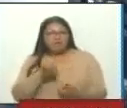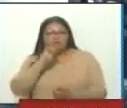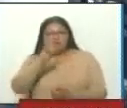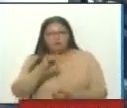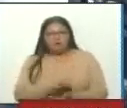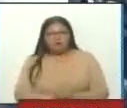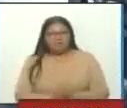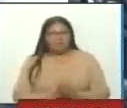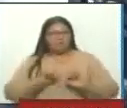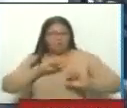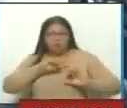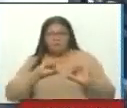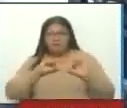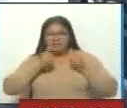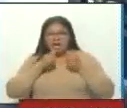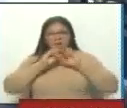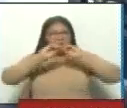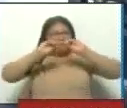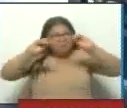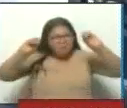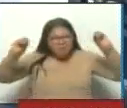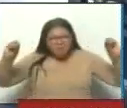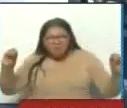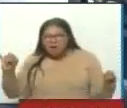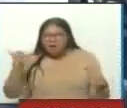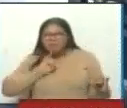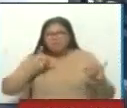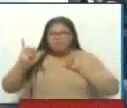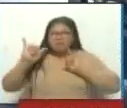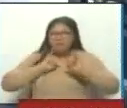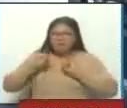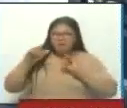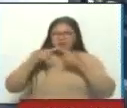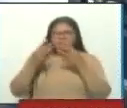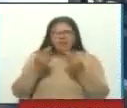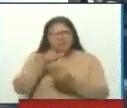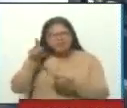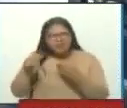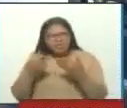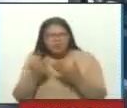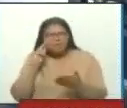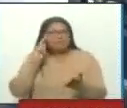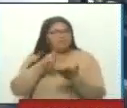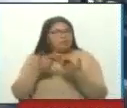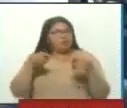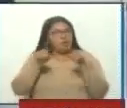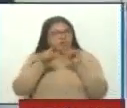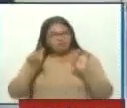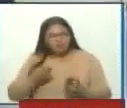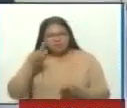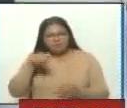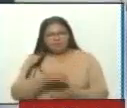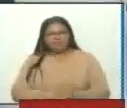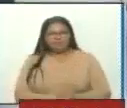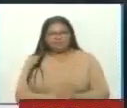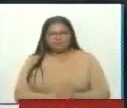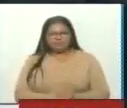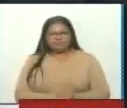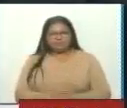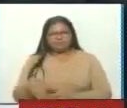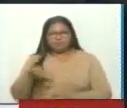allí comenzamos a llamar, empiezo yo a llamar gente. Hubo muchísimas personas que participaron. Además, recordar dónde está ubicado.